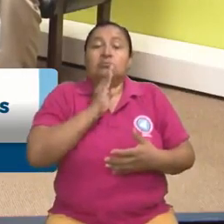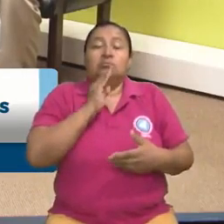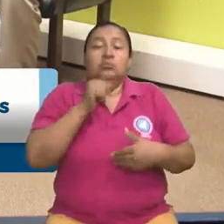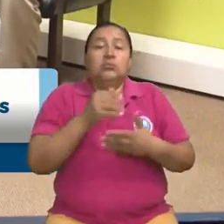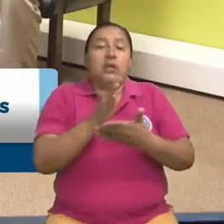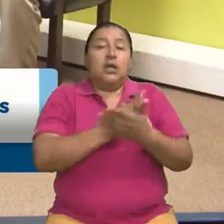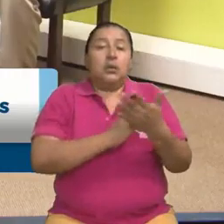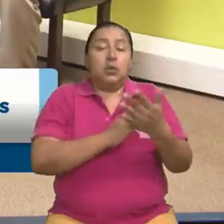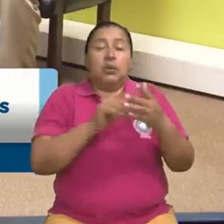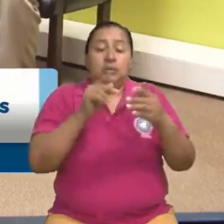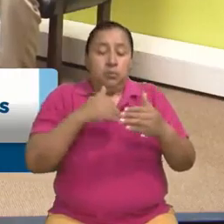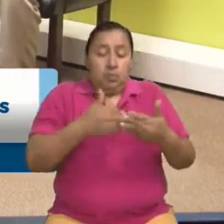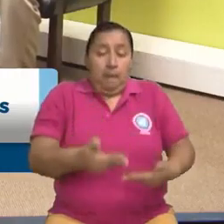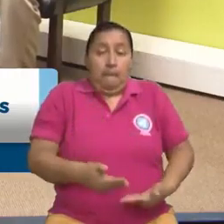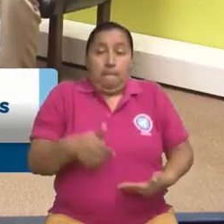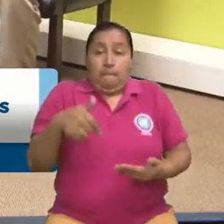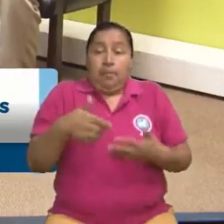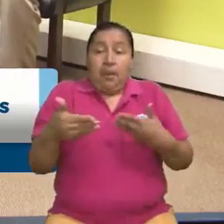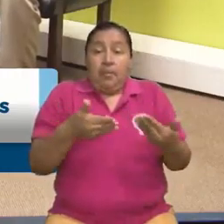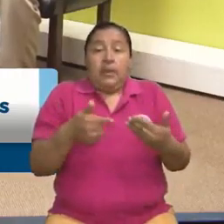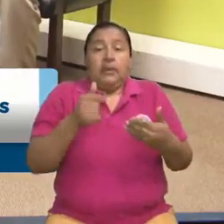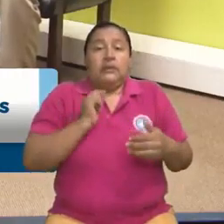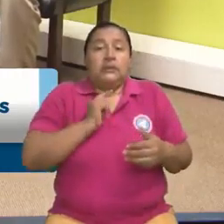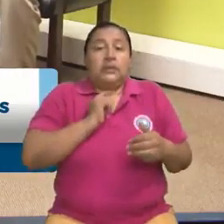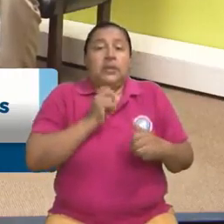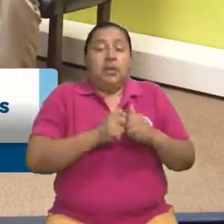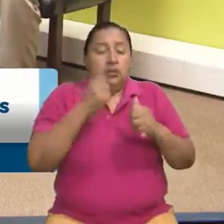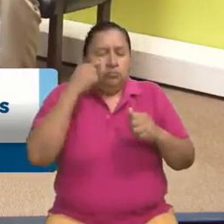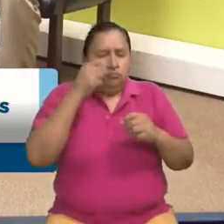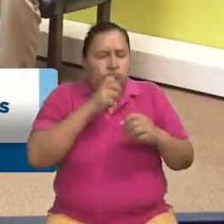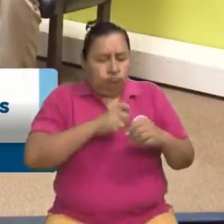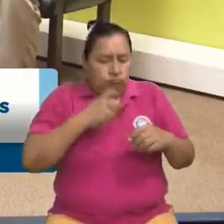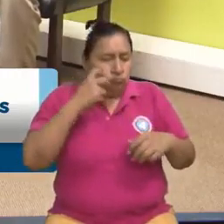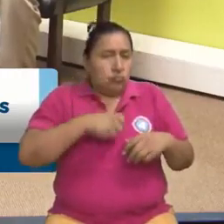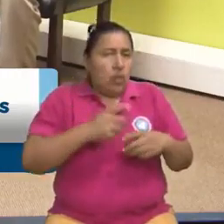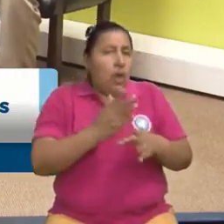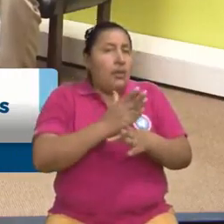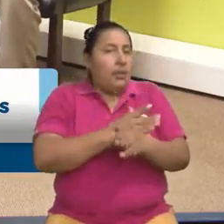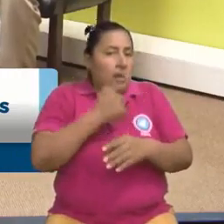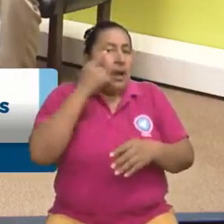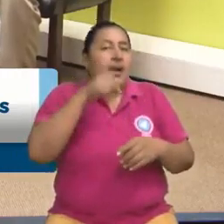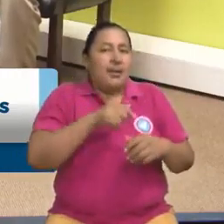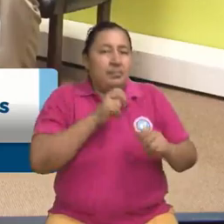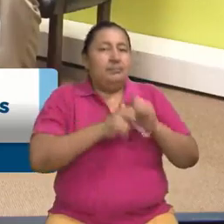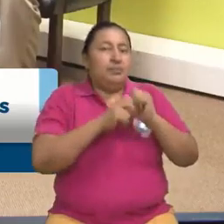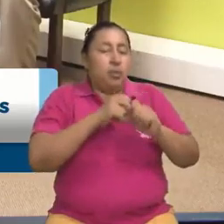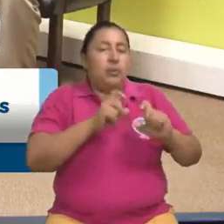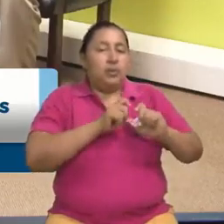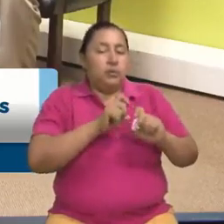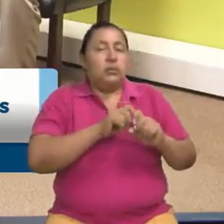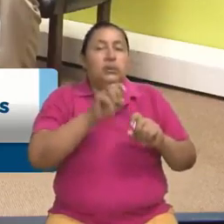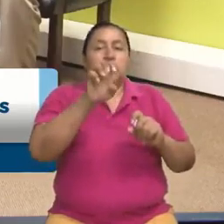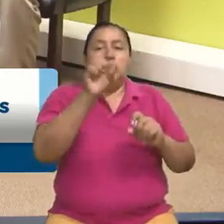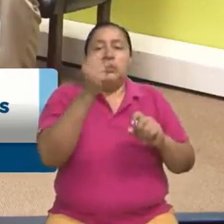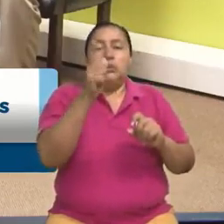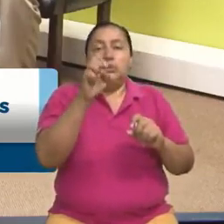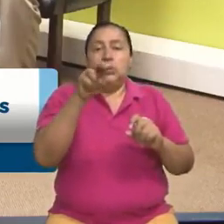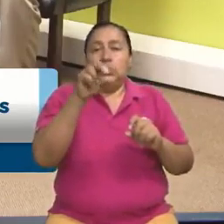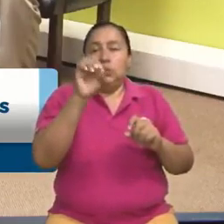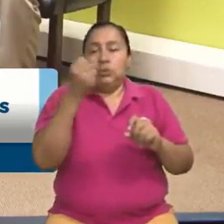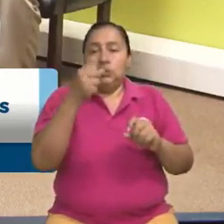de aquellos pacientes o aquellos bebés que se le hace un diagnóstico precoz, prenatal, de una estenosis aórtica